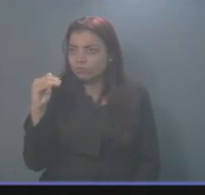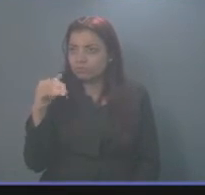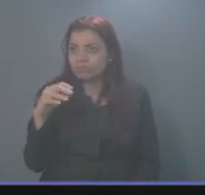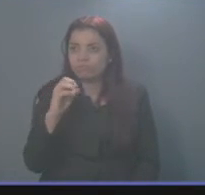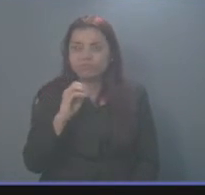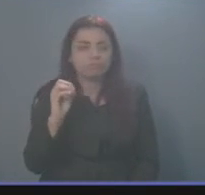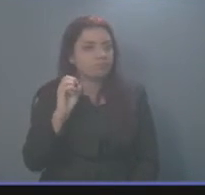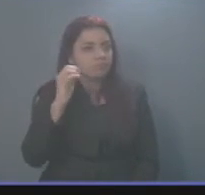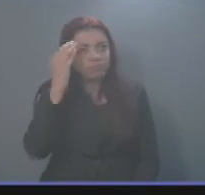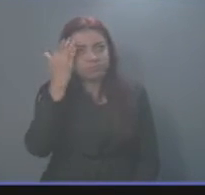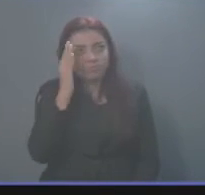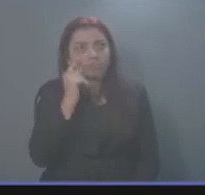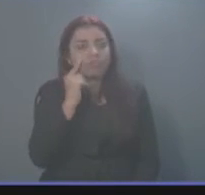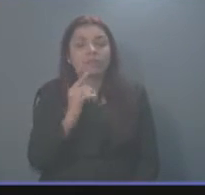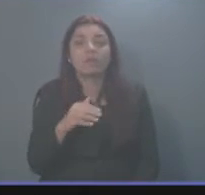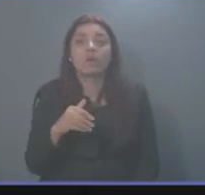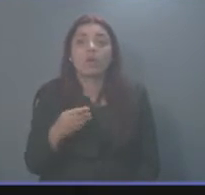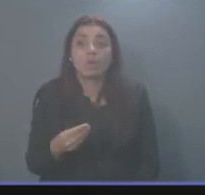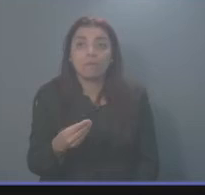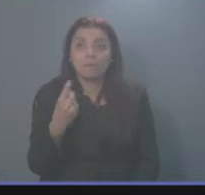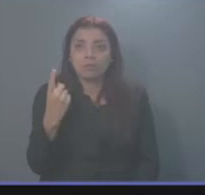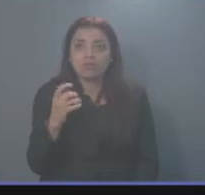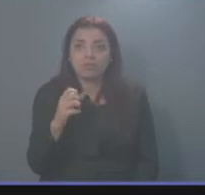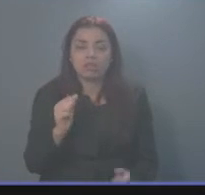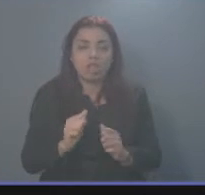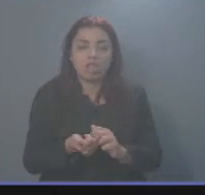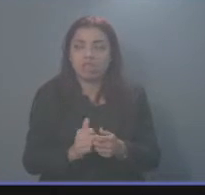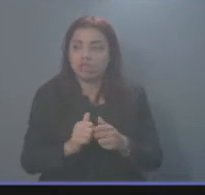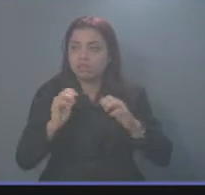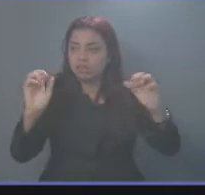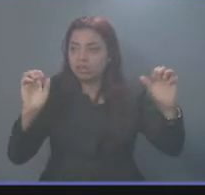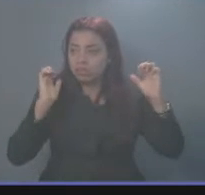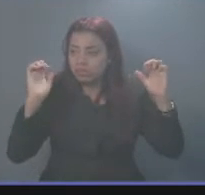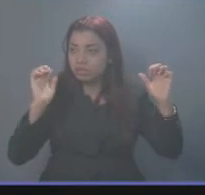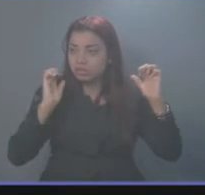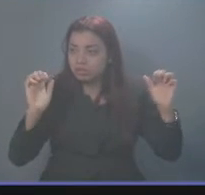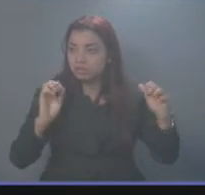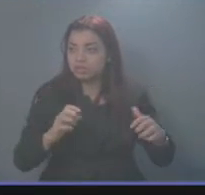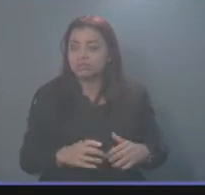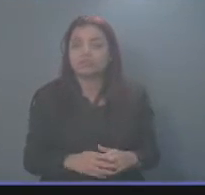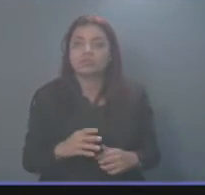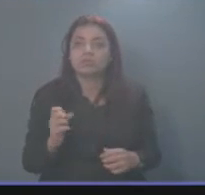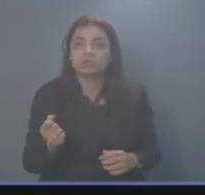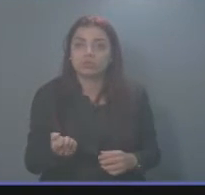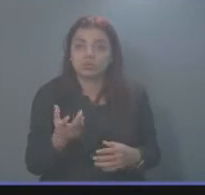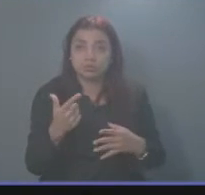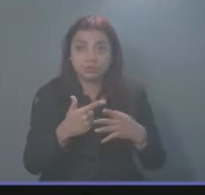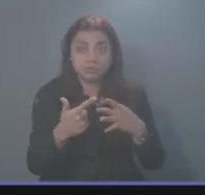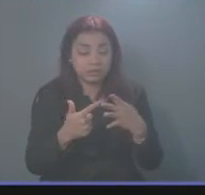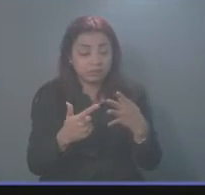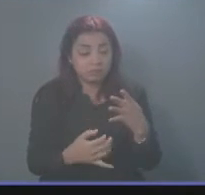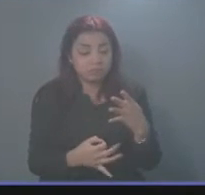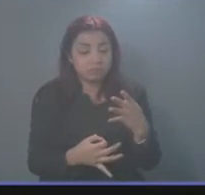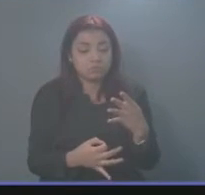nadie sabe cómo se seleccionaban a todos los atletas. En la nueva ley, con esta